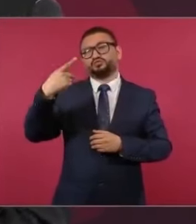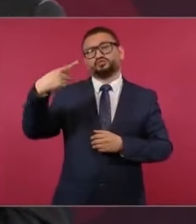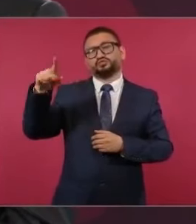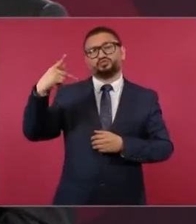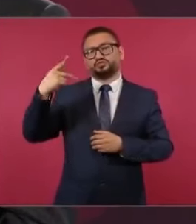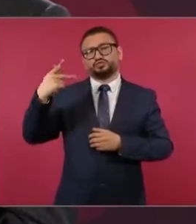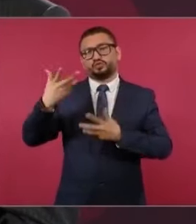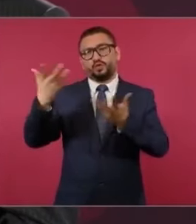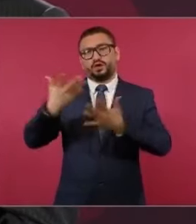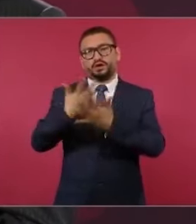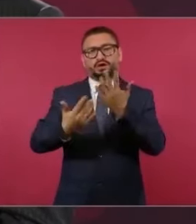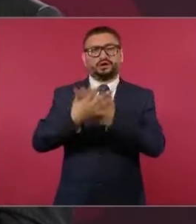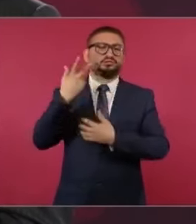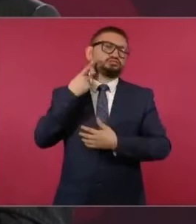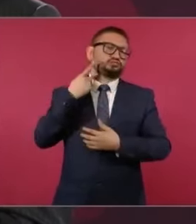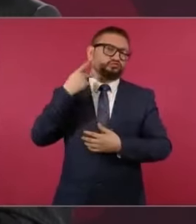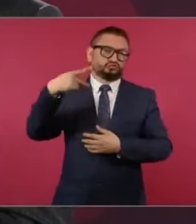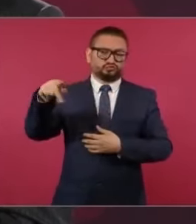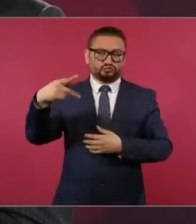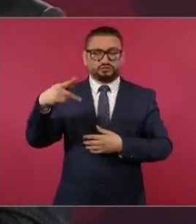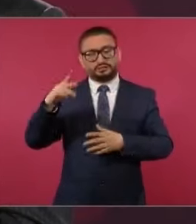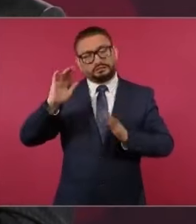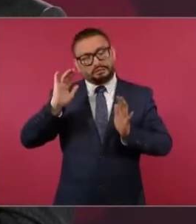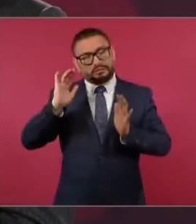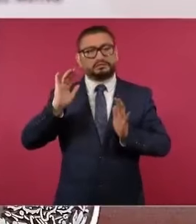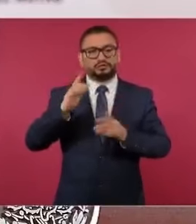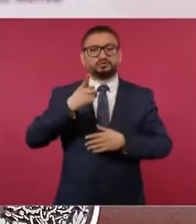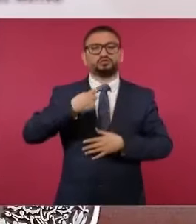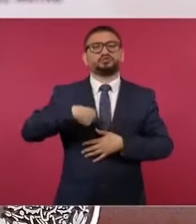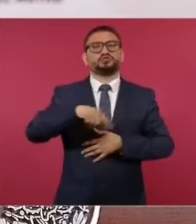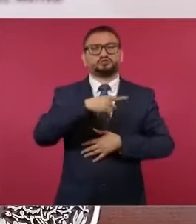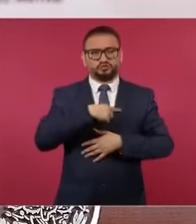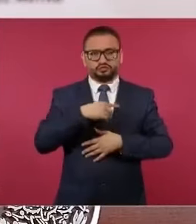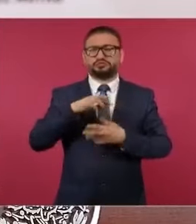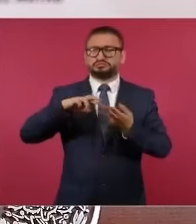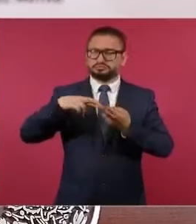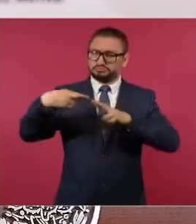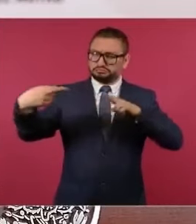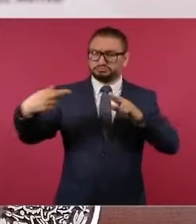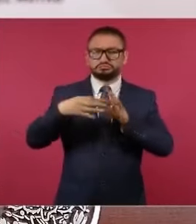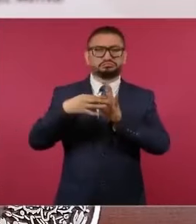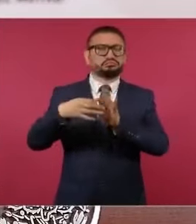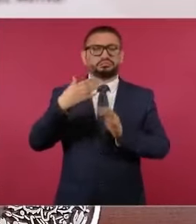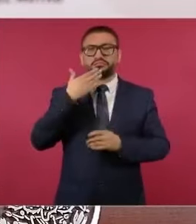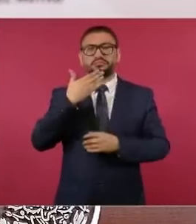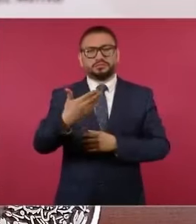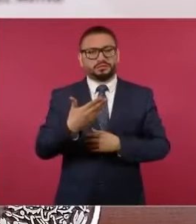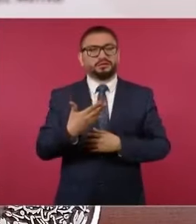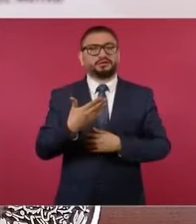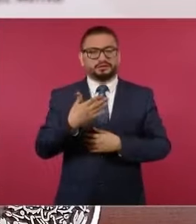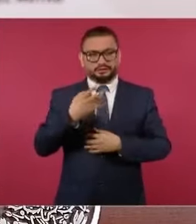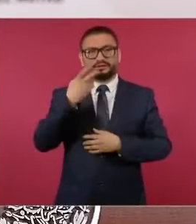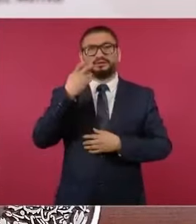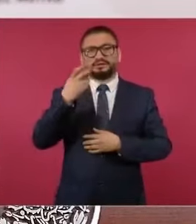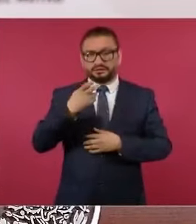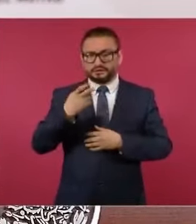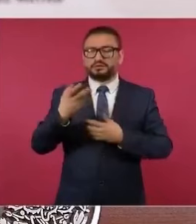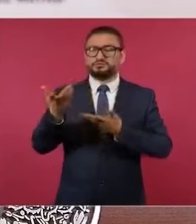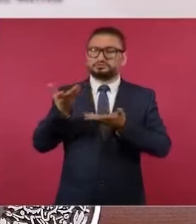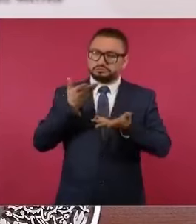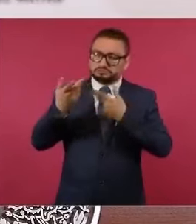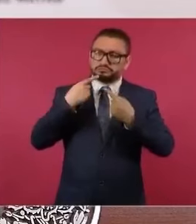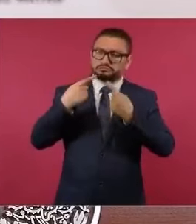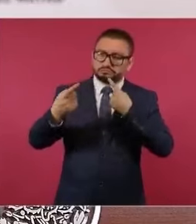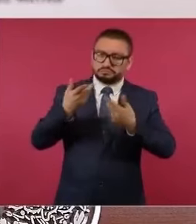y Estados Unidos es cierto que la temporada electoral en Estados Unidos puede generar cierta incertidumbre y tensiones en el